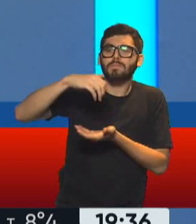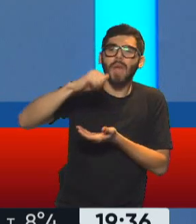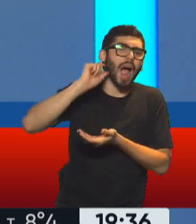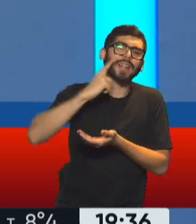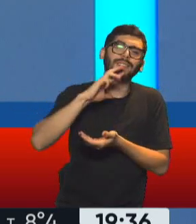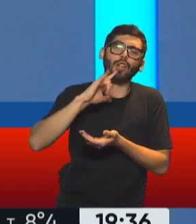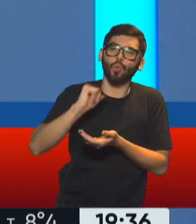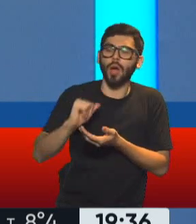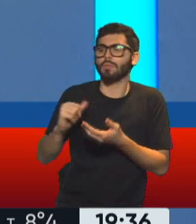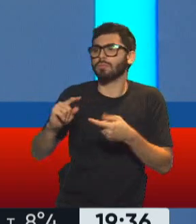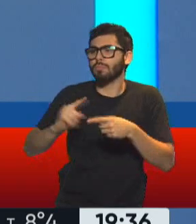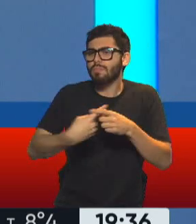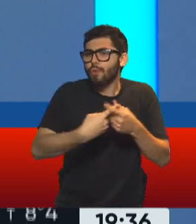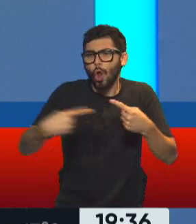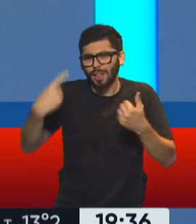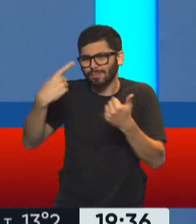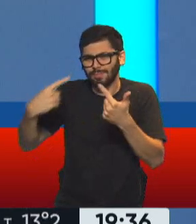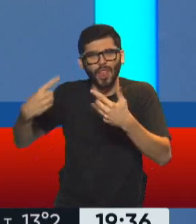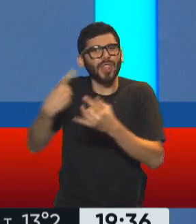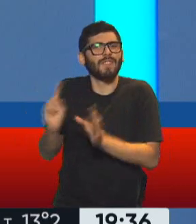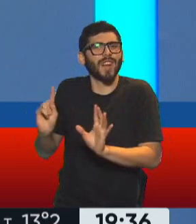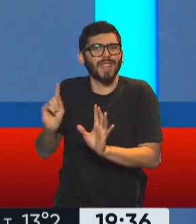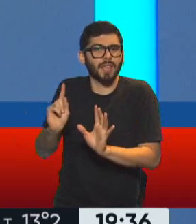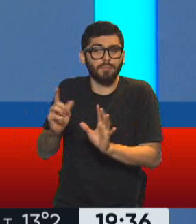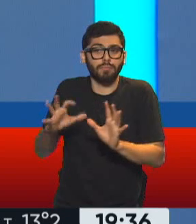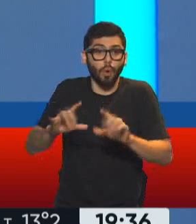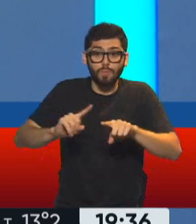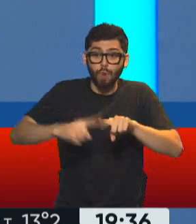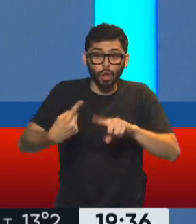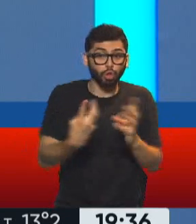los cuerpos políticos, el arco político